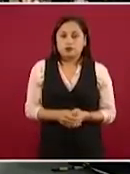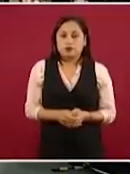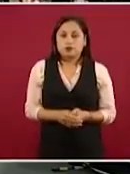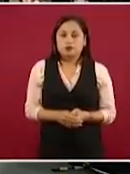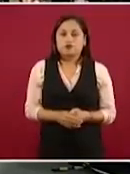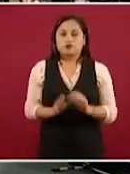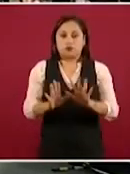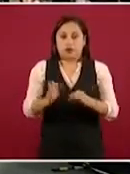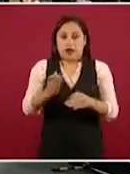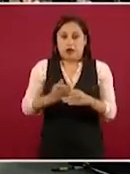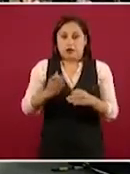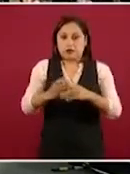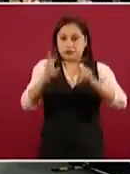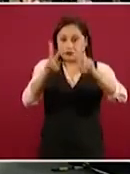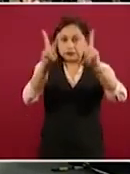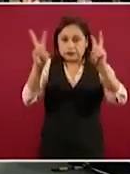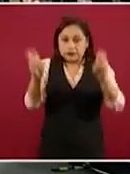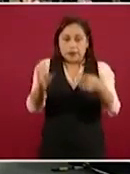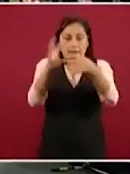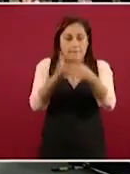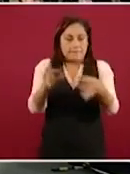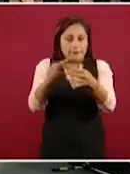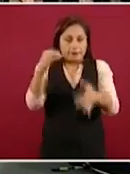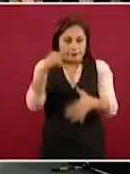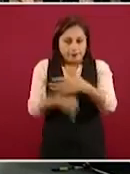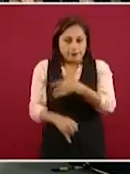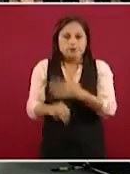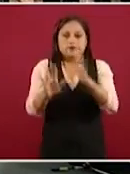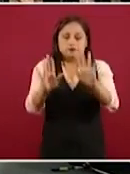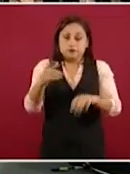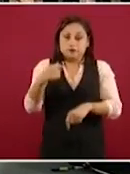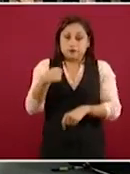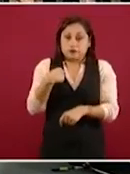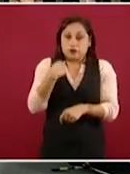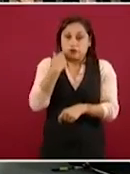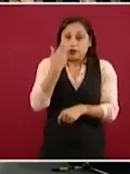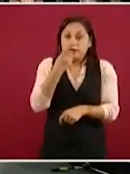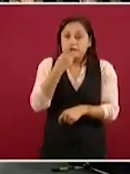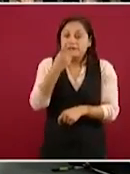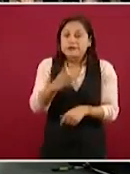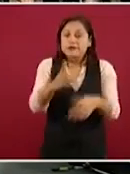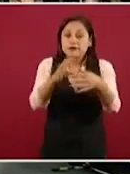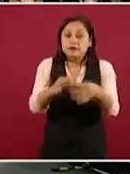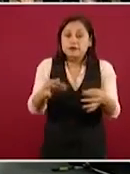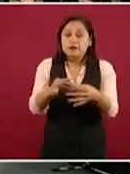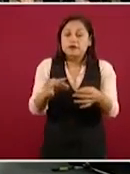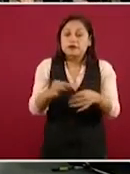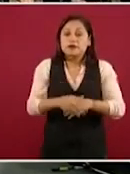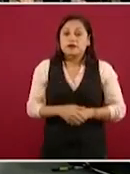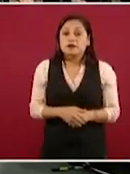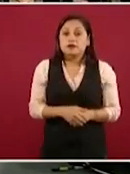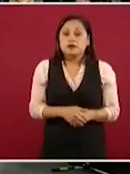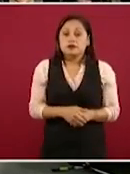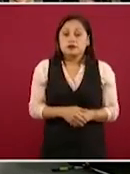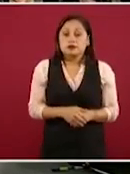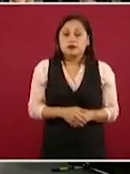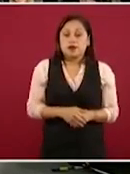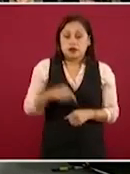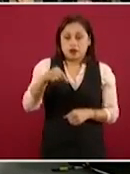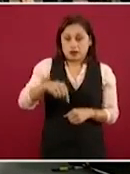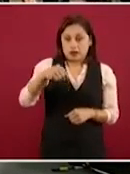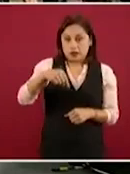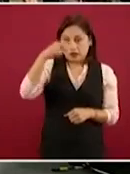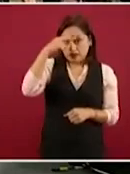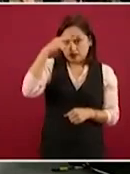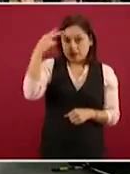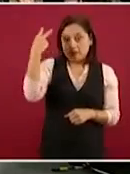que estamos en este tema, como información, va a estar en México el